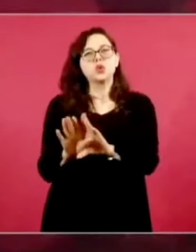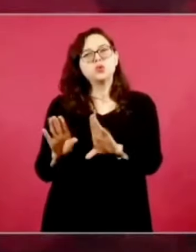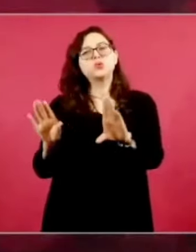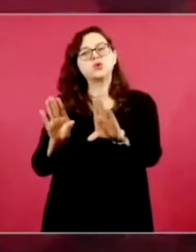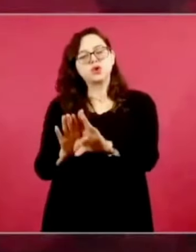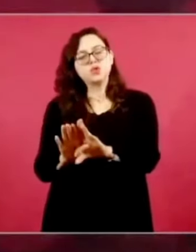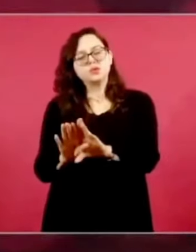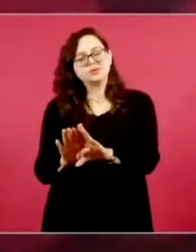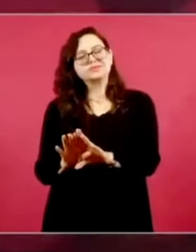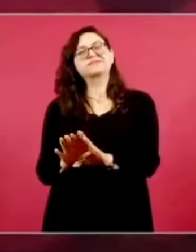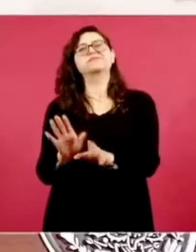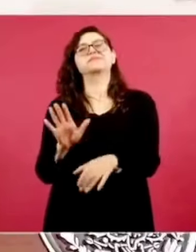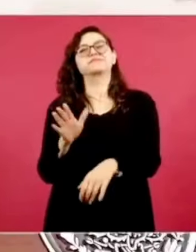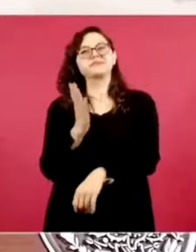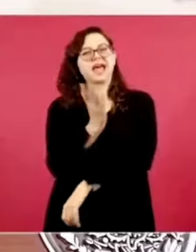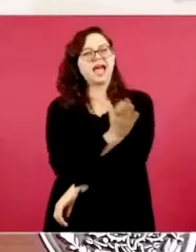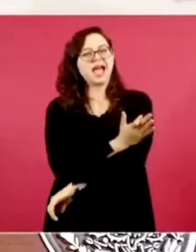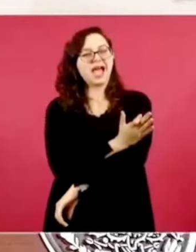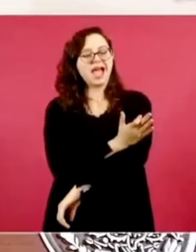por qué